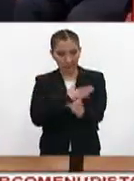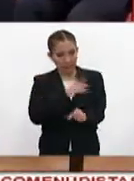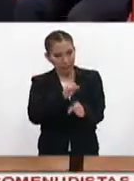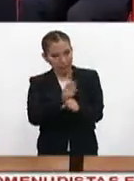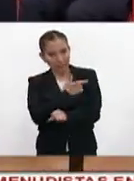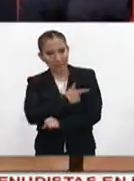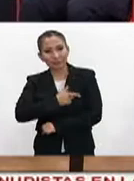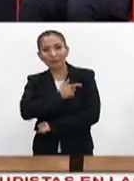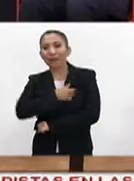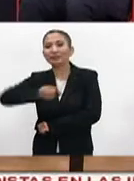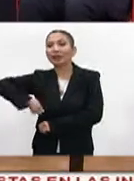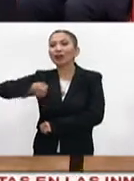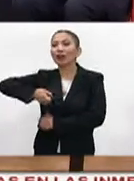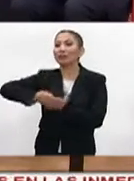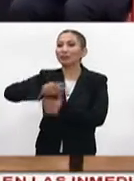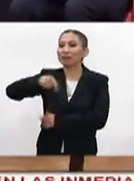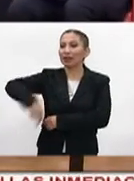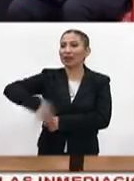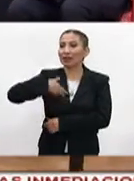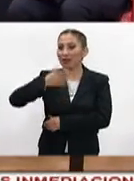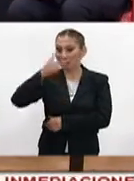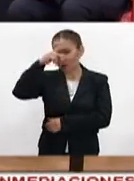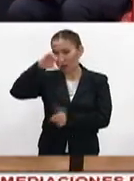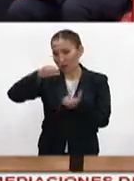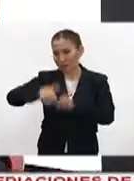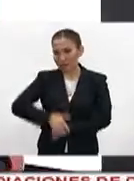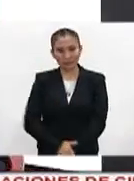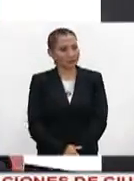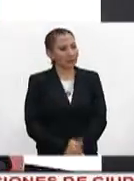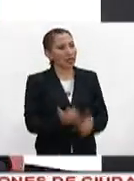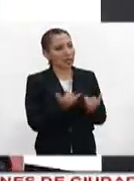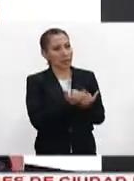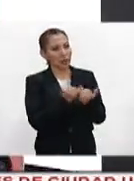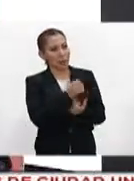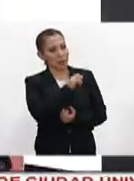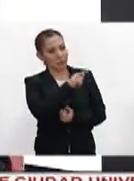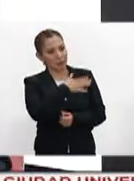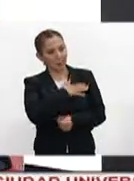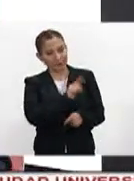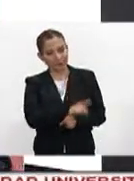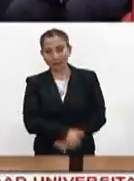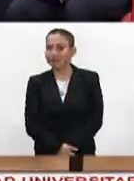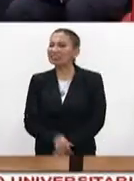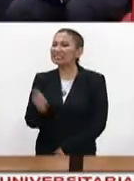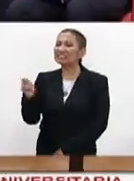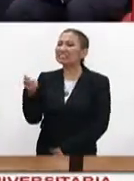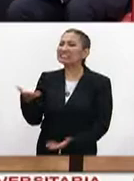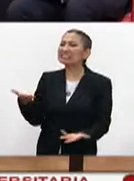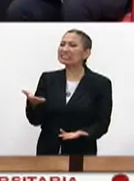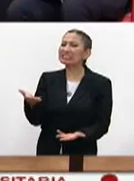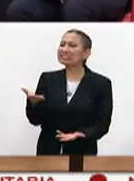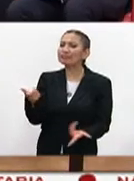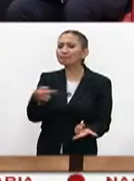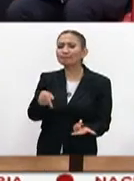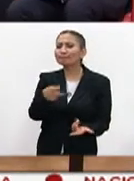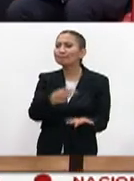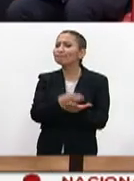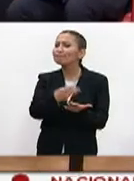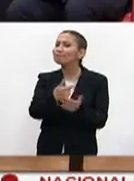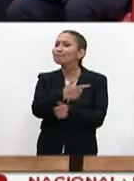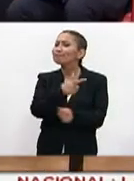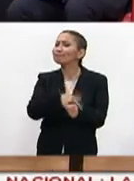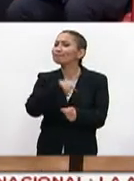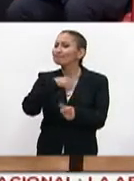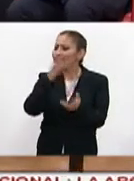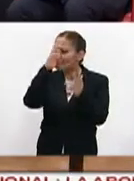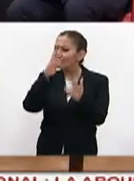días, es un placer saludarlo nuevamente aquí en el estudio de México al Día. Igualmente, Omar, muy buenos días. ¿De qué se trata? ¿De qué se trata este Premio Nacional